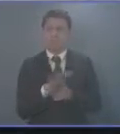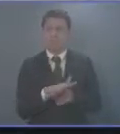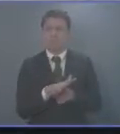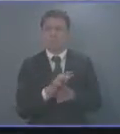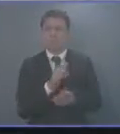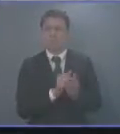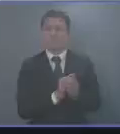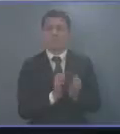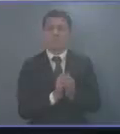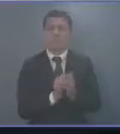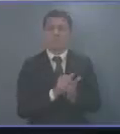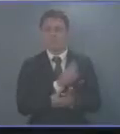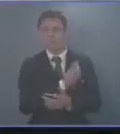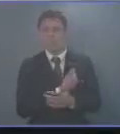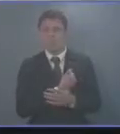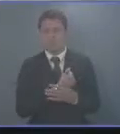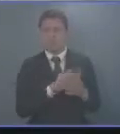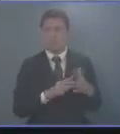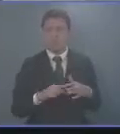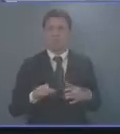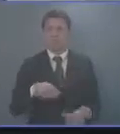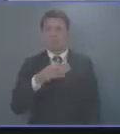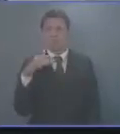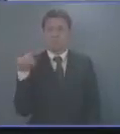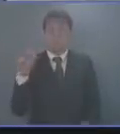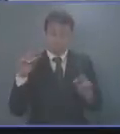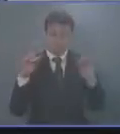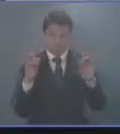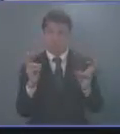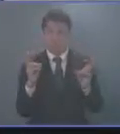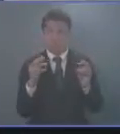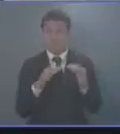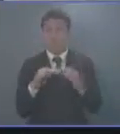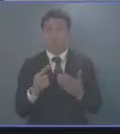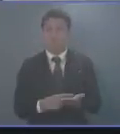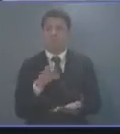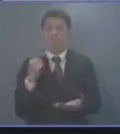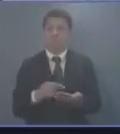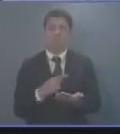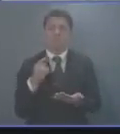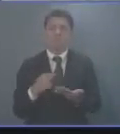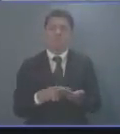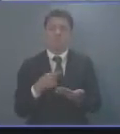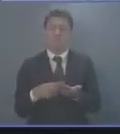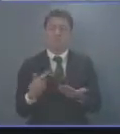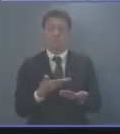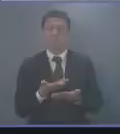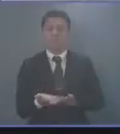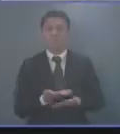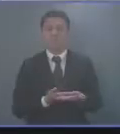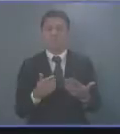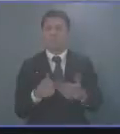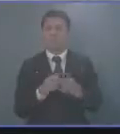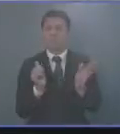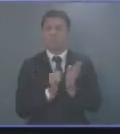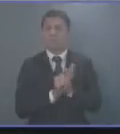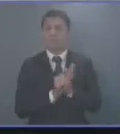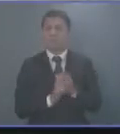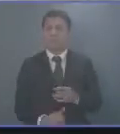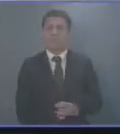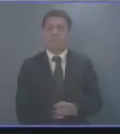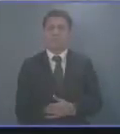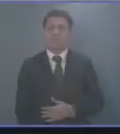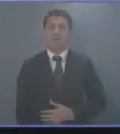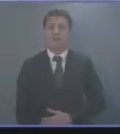forzada. Este es un tema que en varias ocasiones hemos planteado en este pleno y es